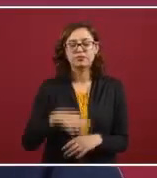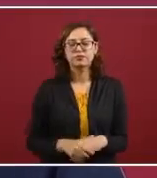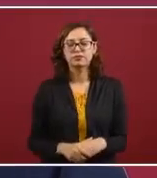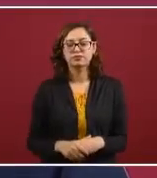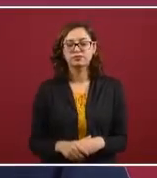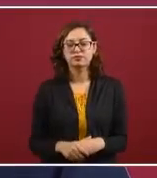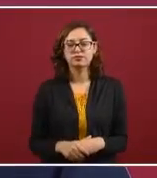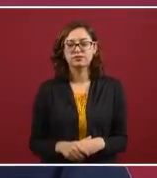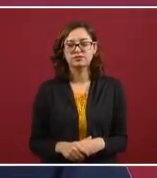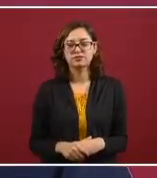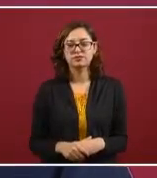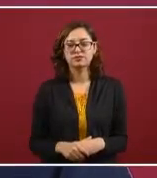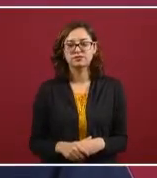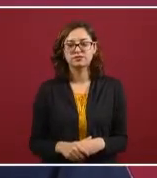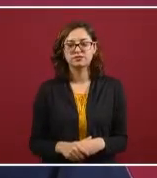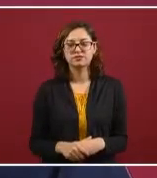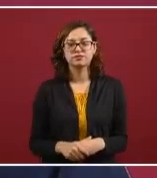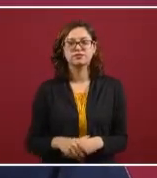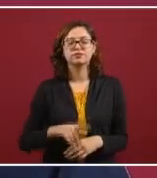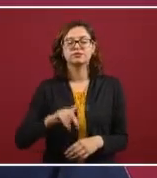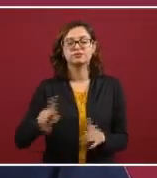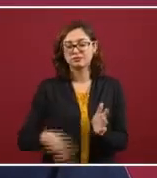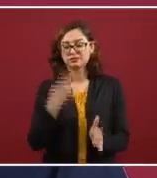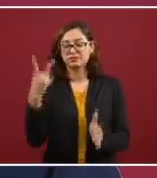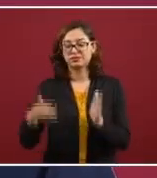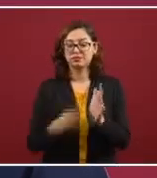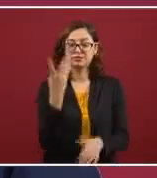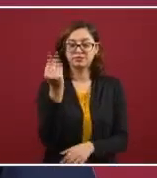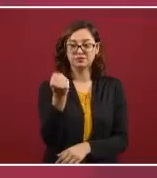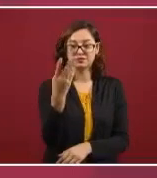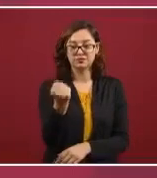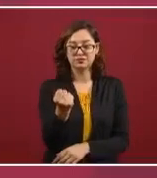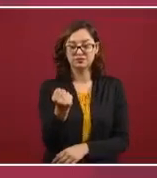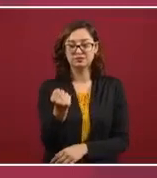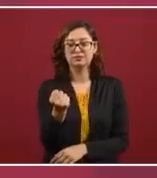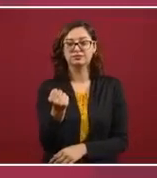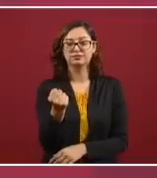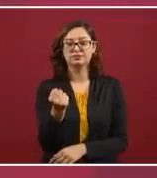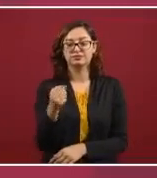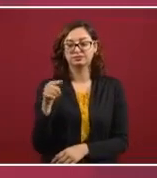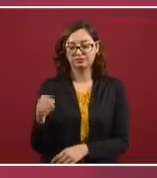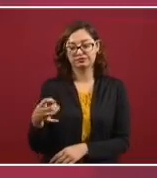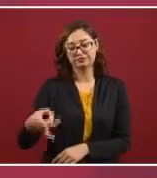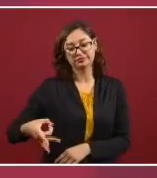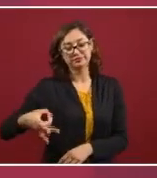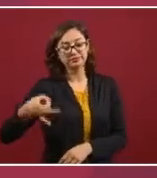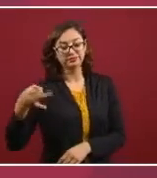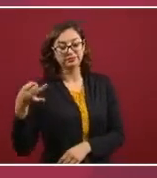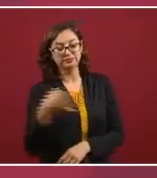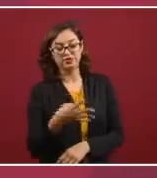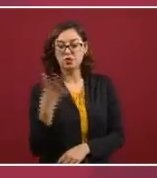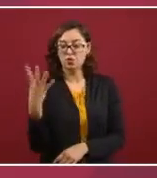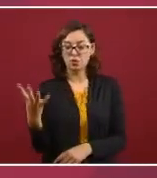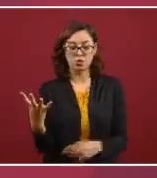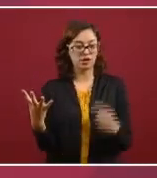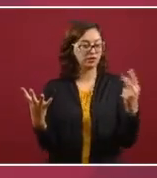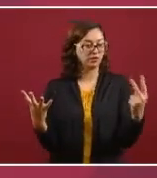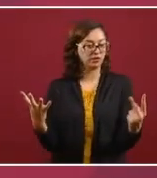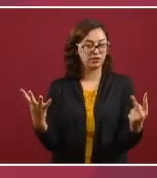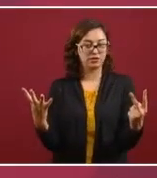Iban en la 9ª entrada ganando Astros 4-2 al